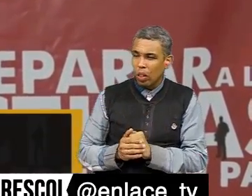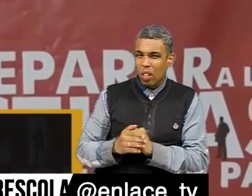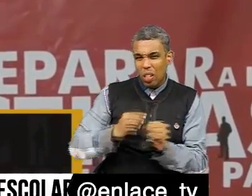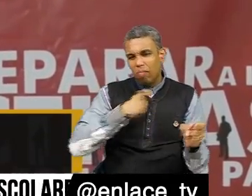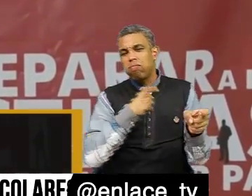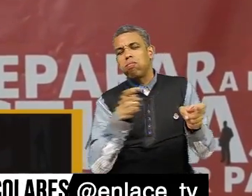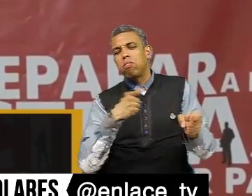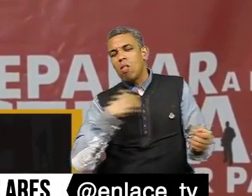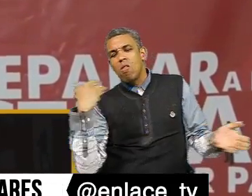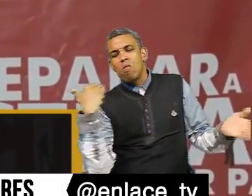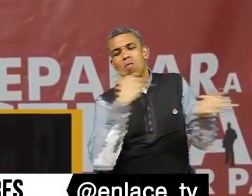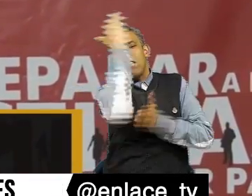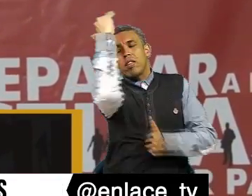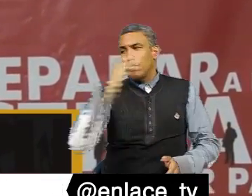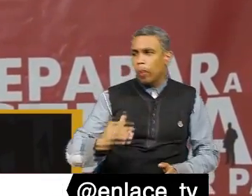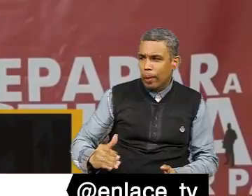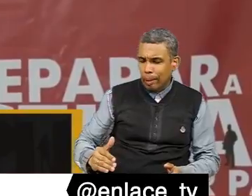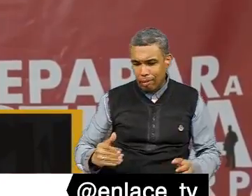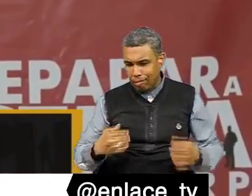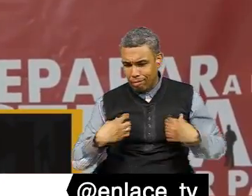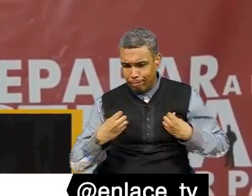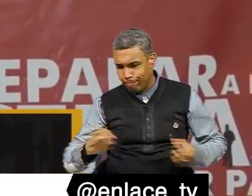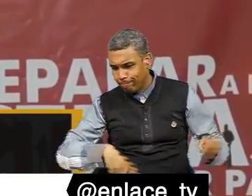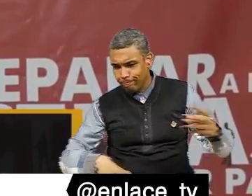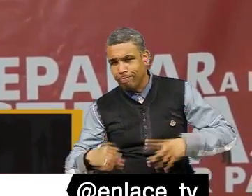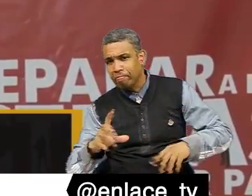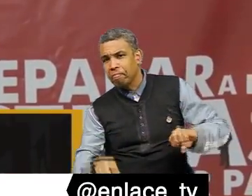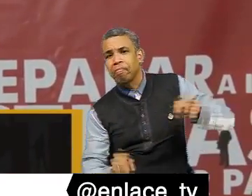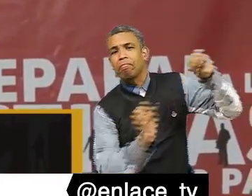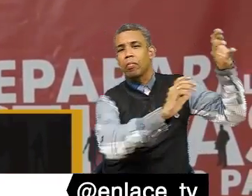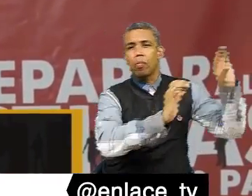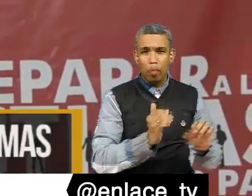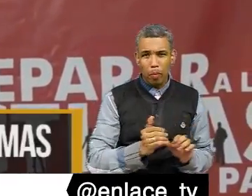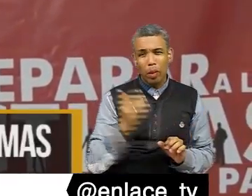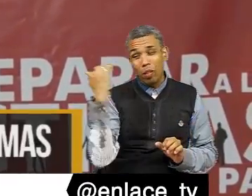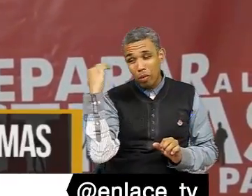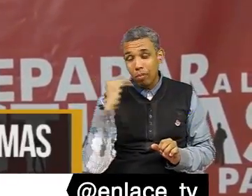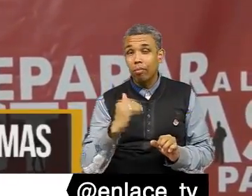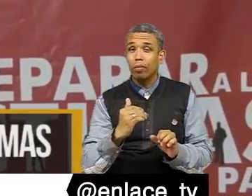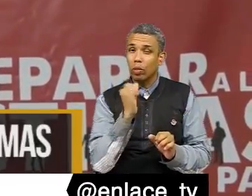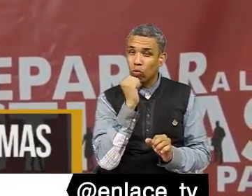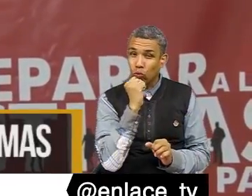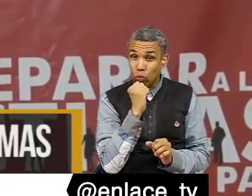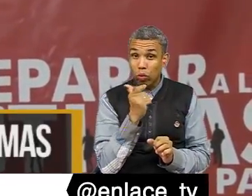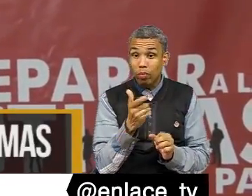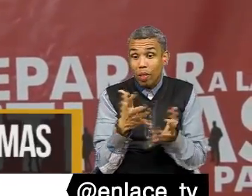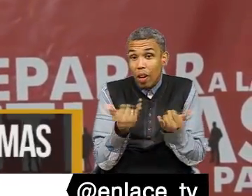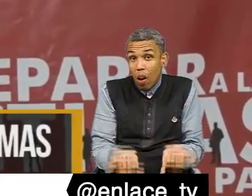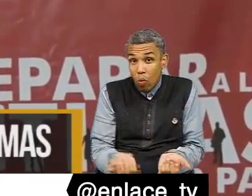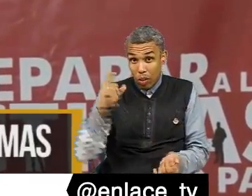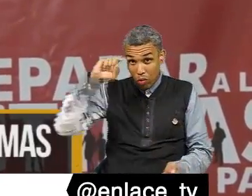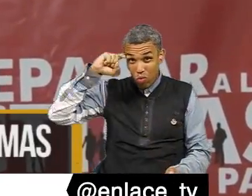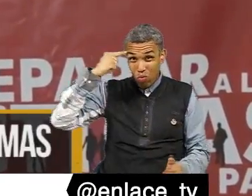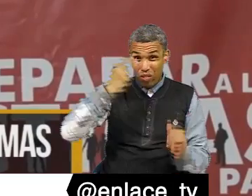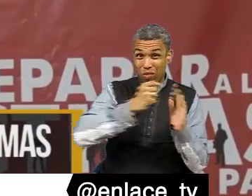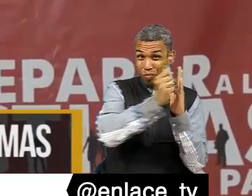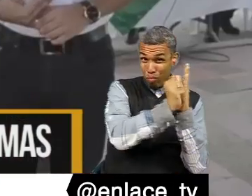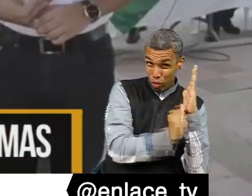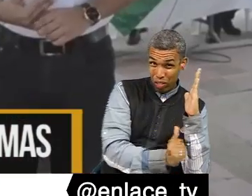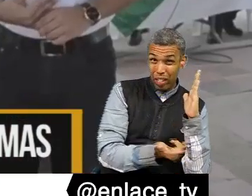entregando más de 50 cartas de indemnización a víctimas de este municipio, cartas que